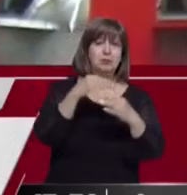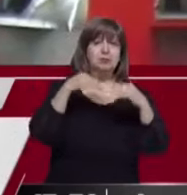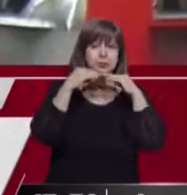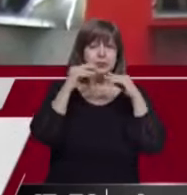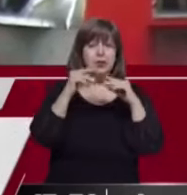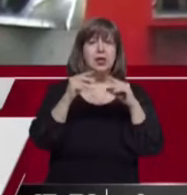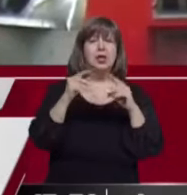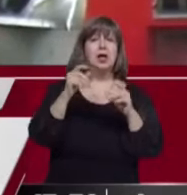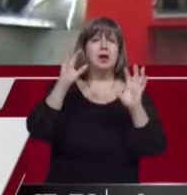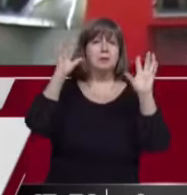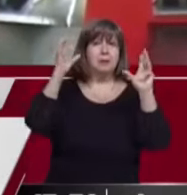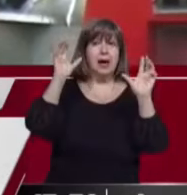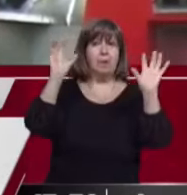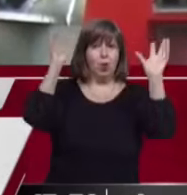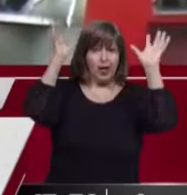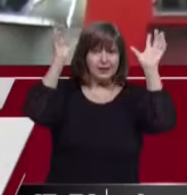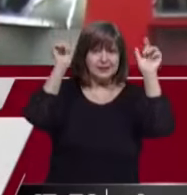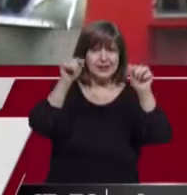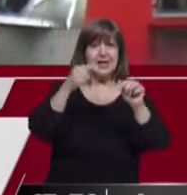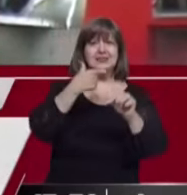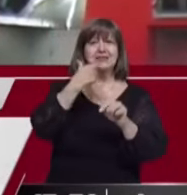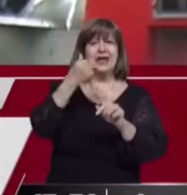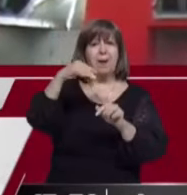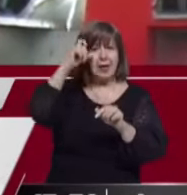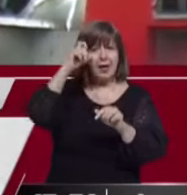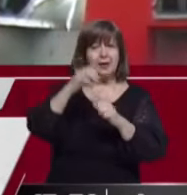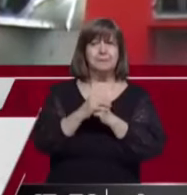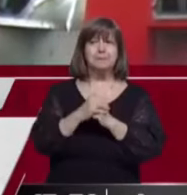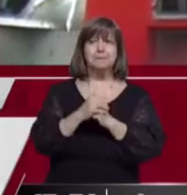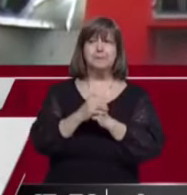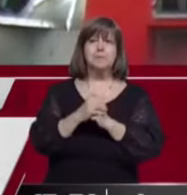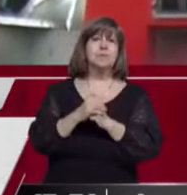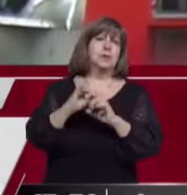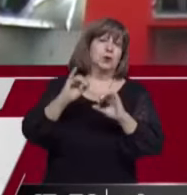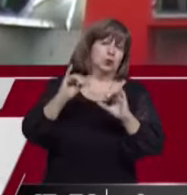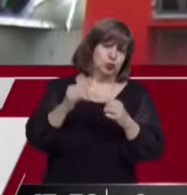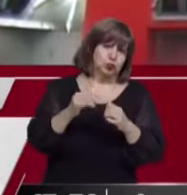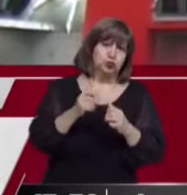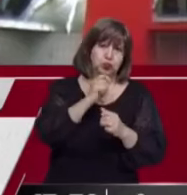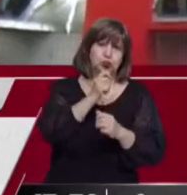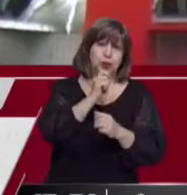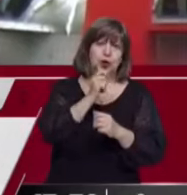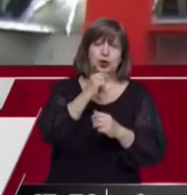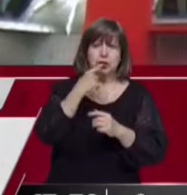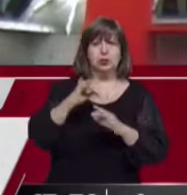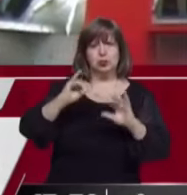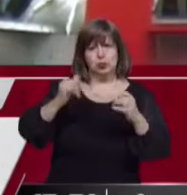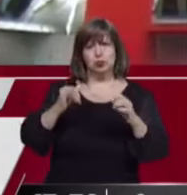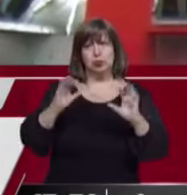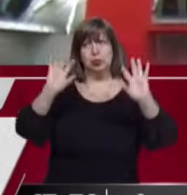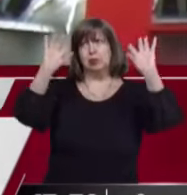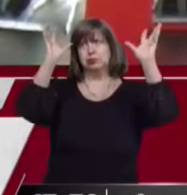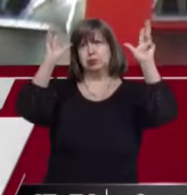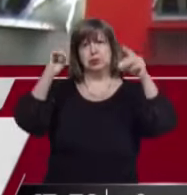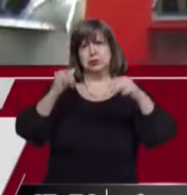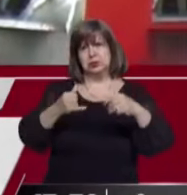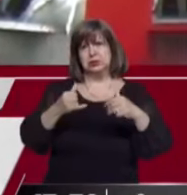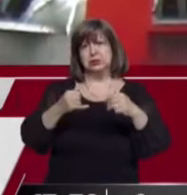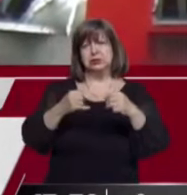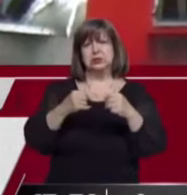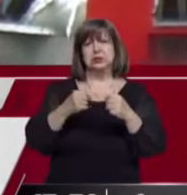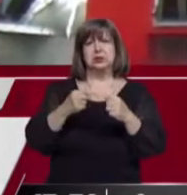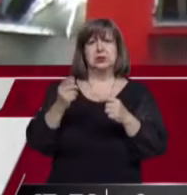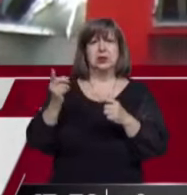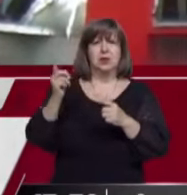Mendocino ustedes saben que cuando se dan estos hechos el sistema del same se activa inmediatamente y más allá de la presencia de de